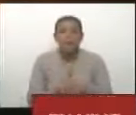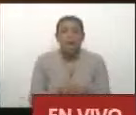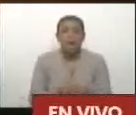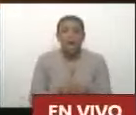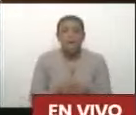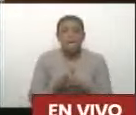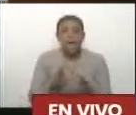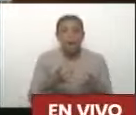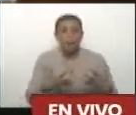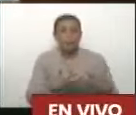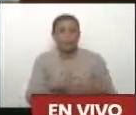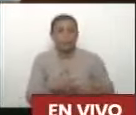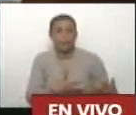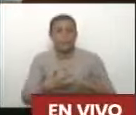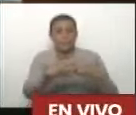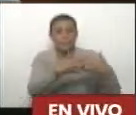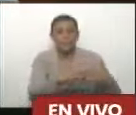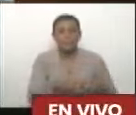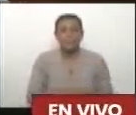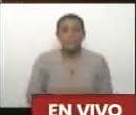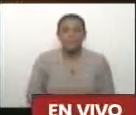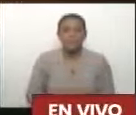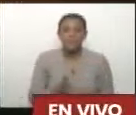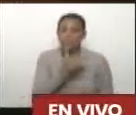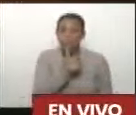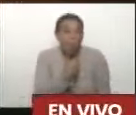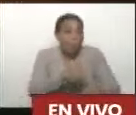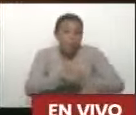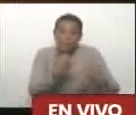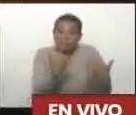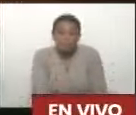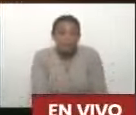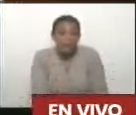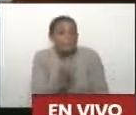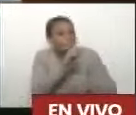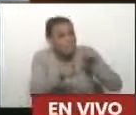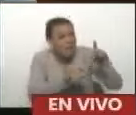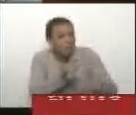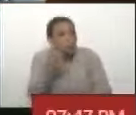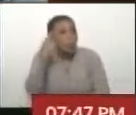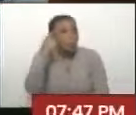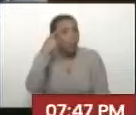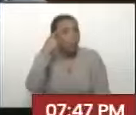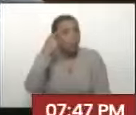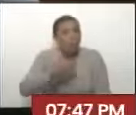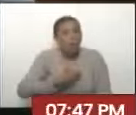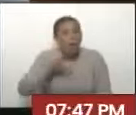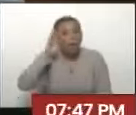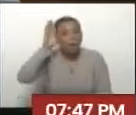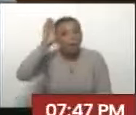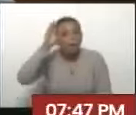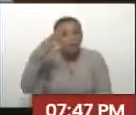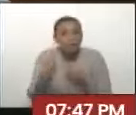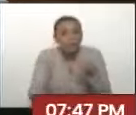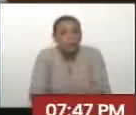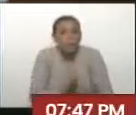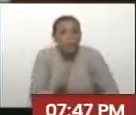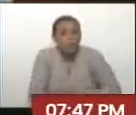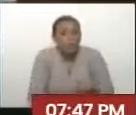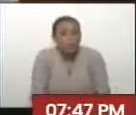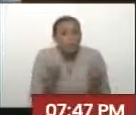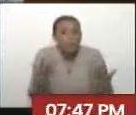al imperialismo Yankee y si no es ahora nos pregunta el rabino Abraham Joshua hesel